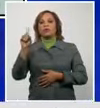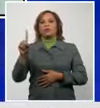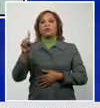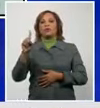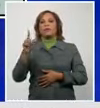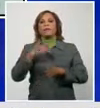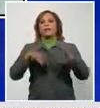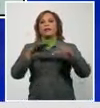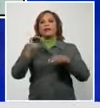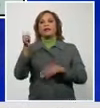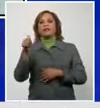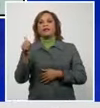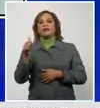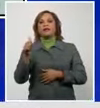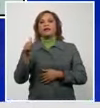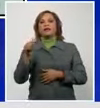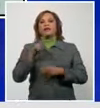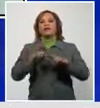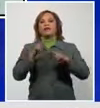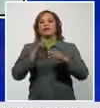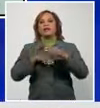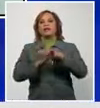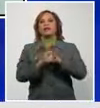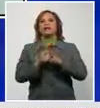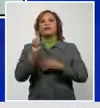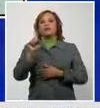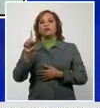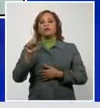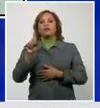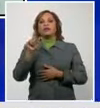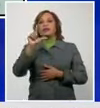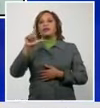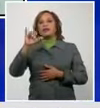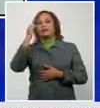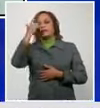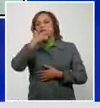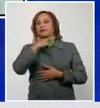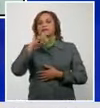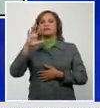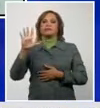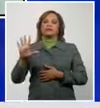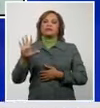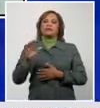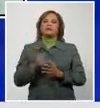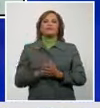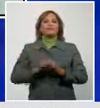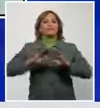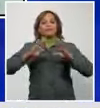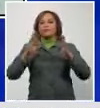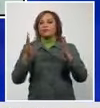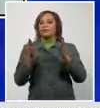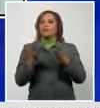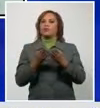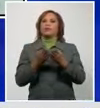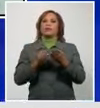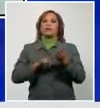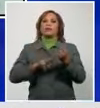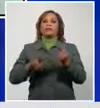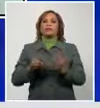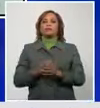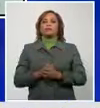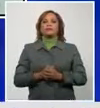del Este 11 y La Lisa 5, prácticamente todo el territorio. En Mayabeque